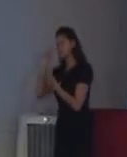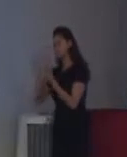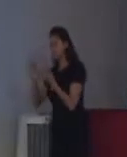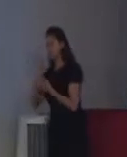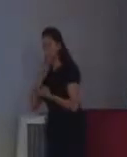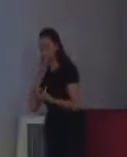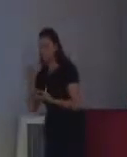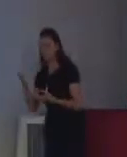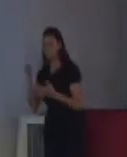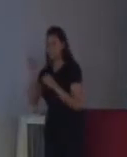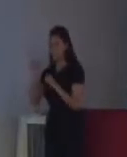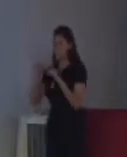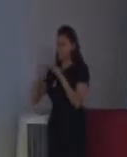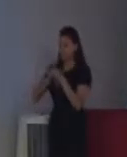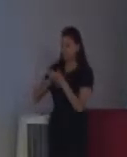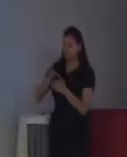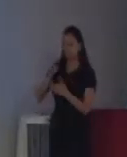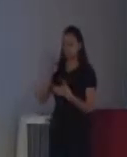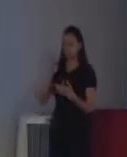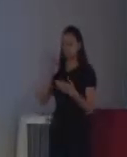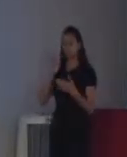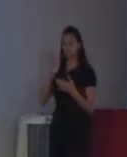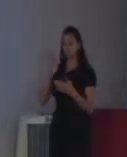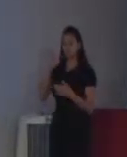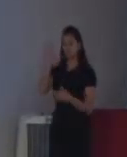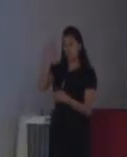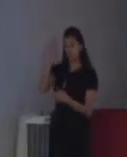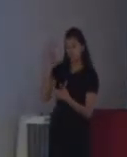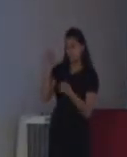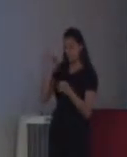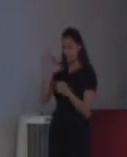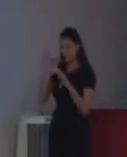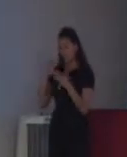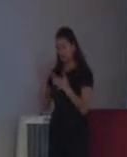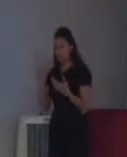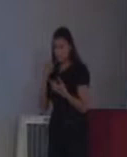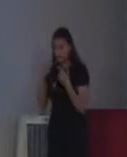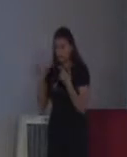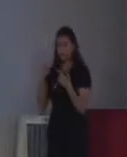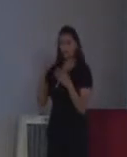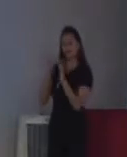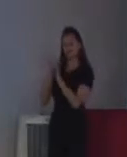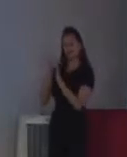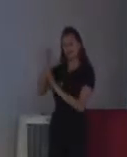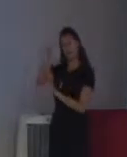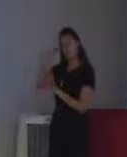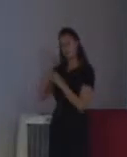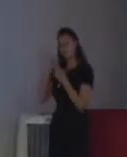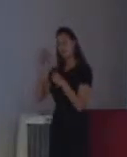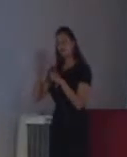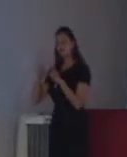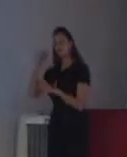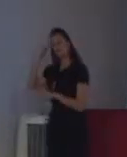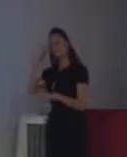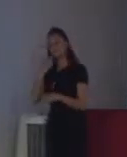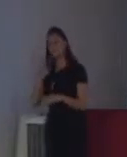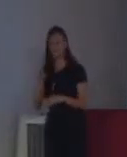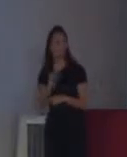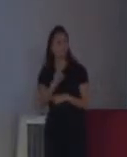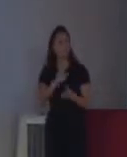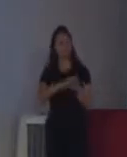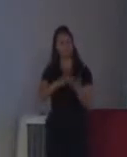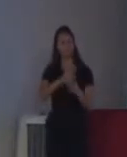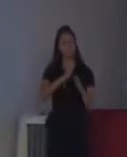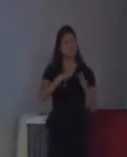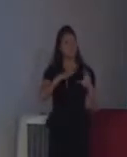entrar a las universidades, a las cátedras. Decirle a los profesores, muchos profesores me decían, no, mire, tiene que salirse